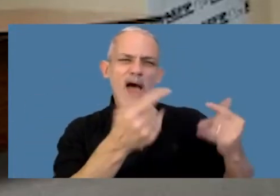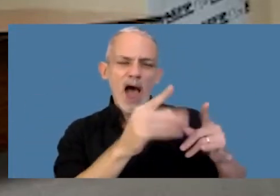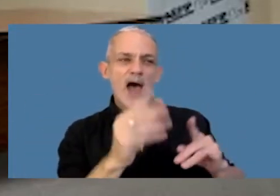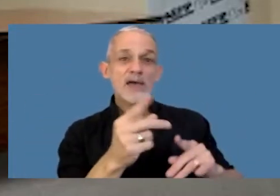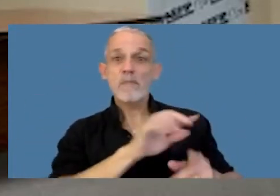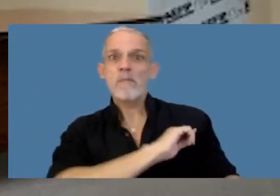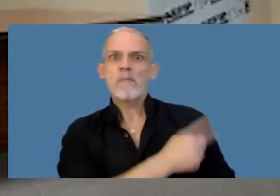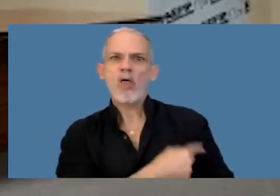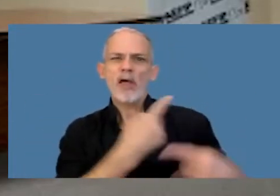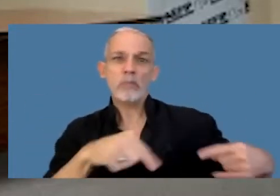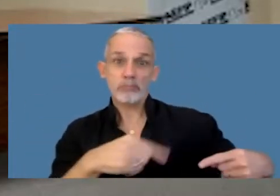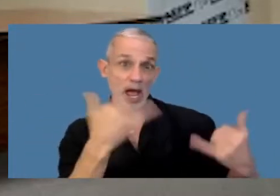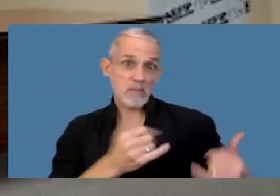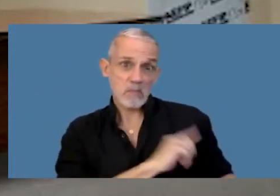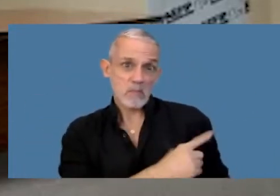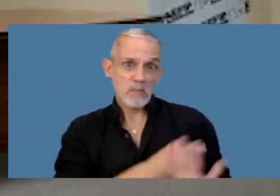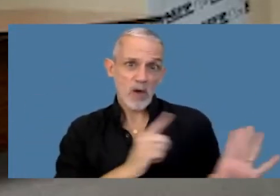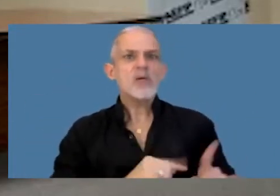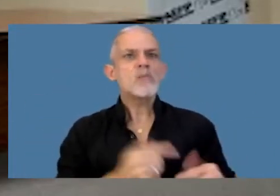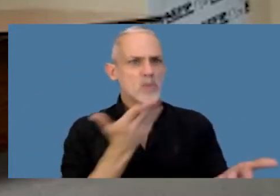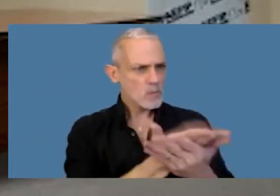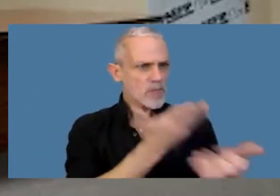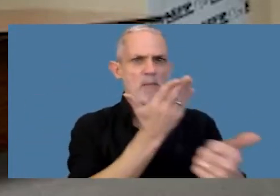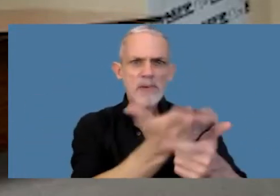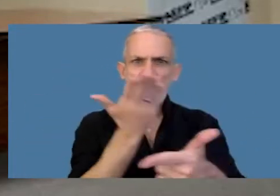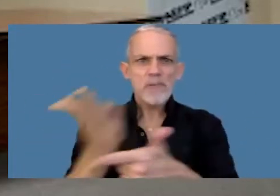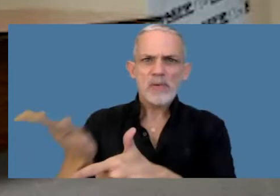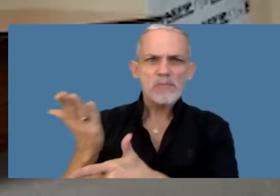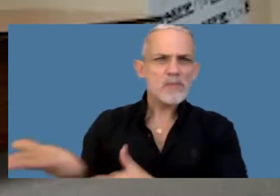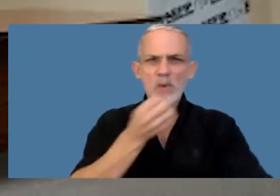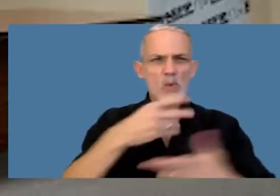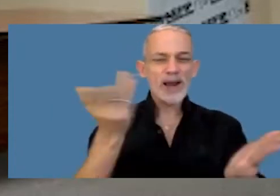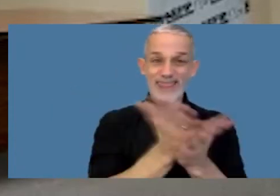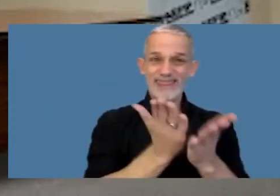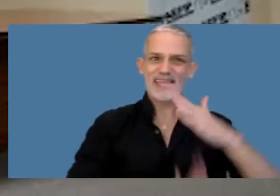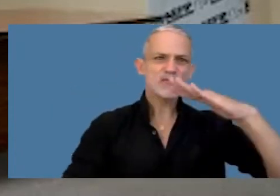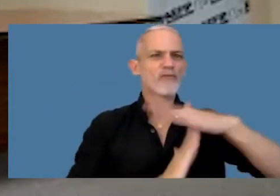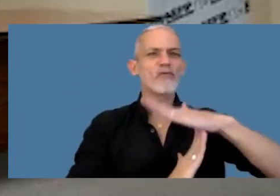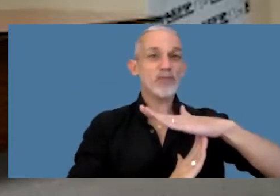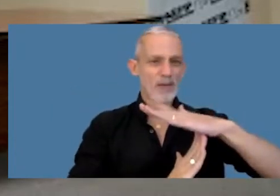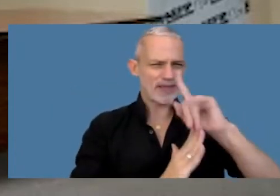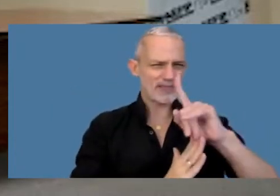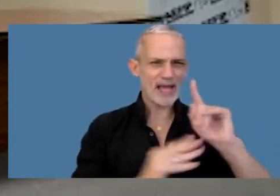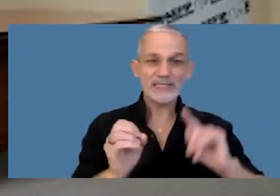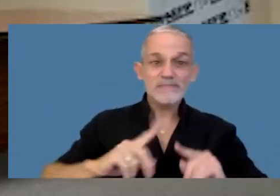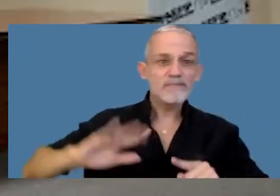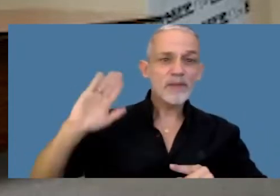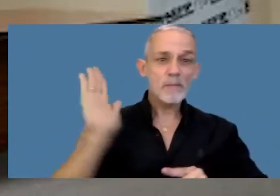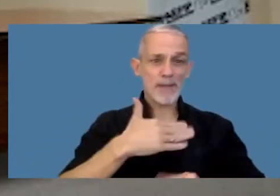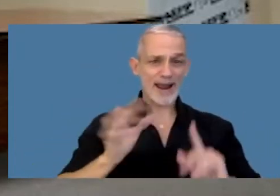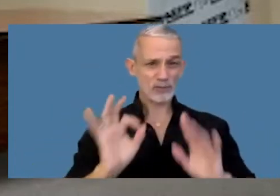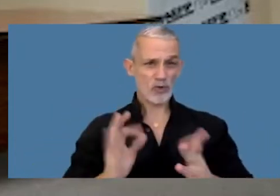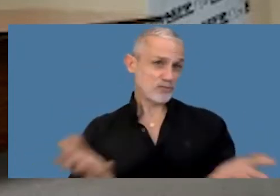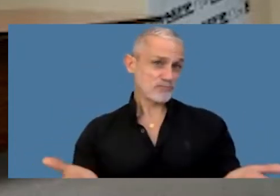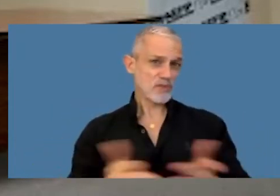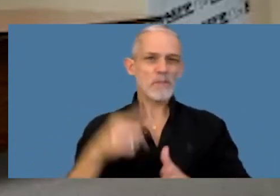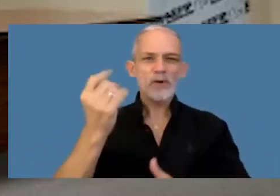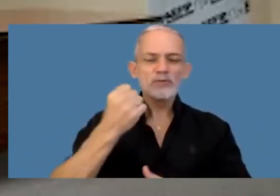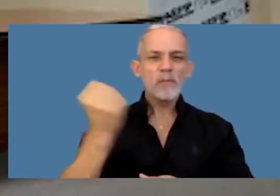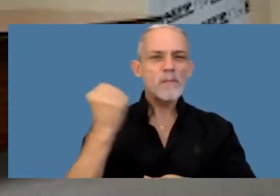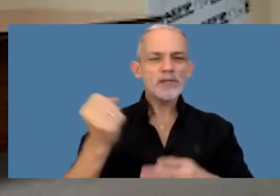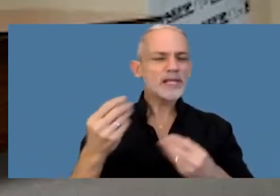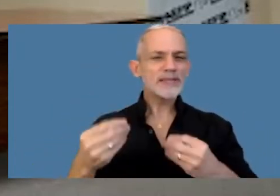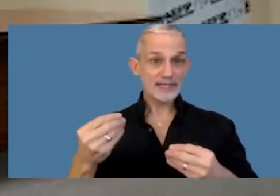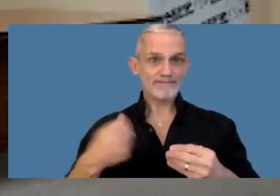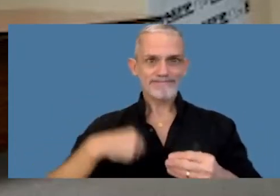de hecho. Entonces, esa exigibilidad de los derechos fundamentales rige para todos. Por eso es importante tener